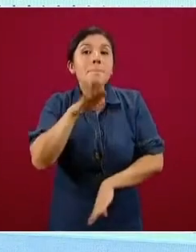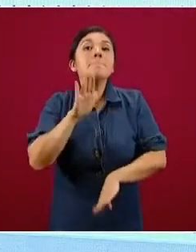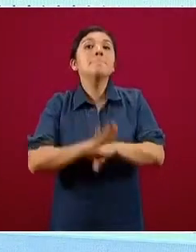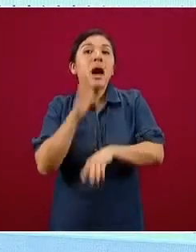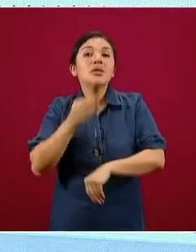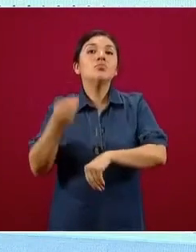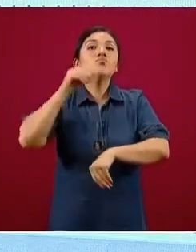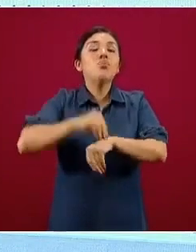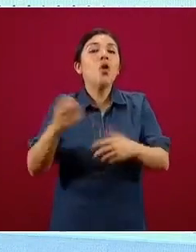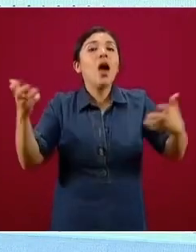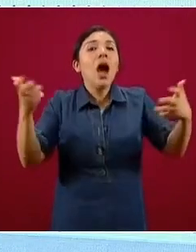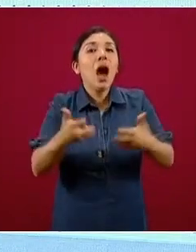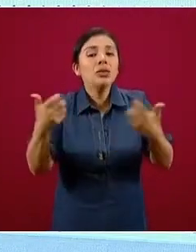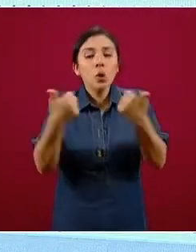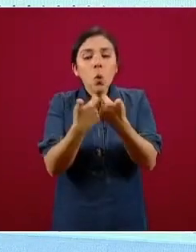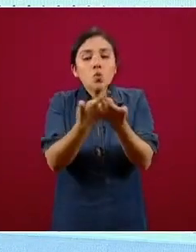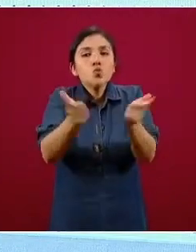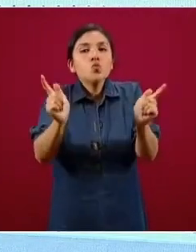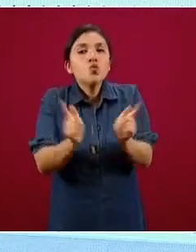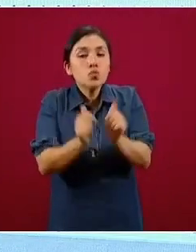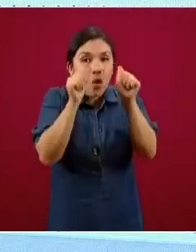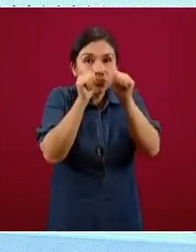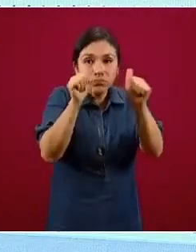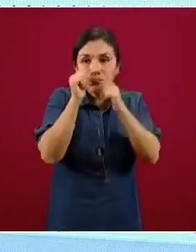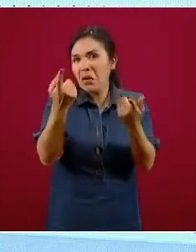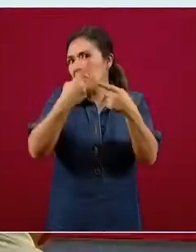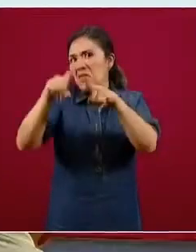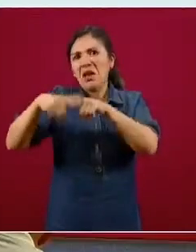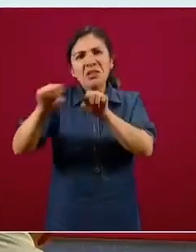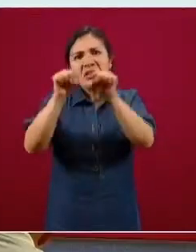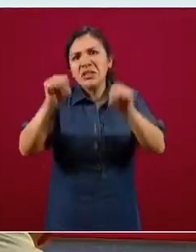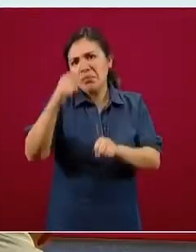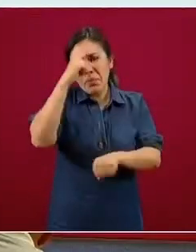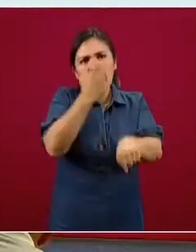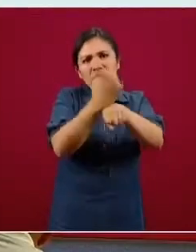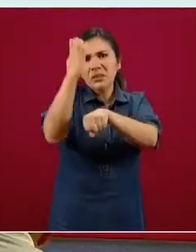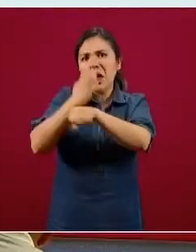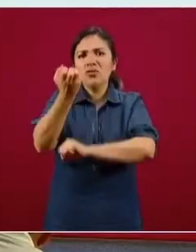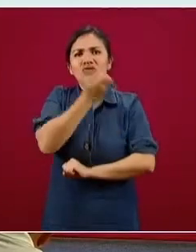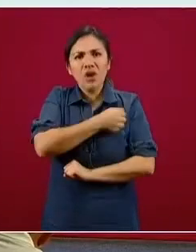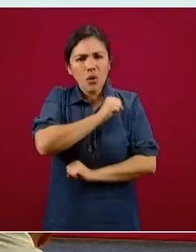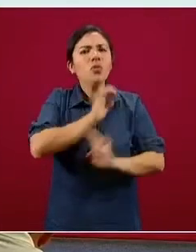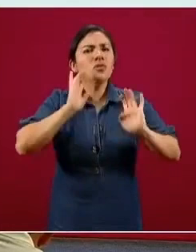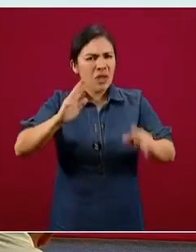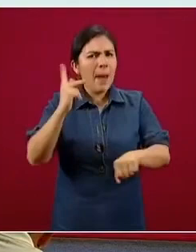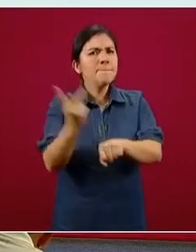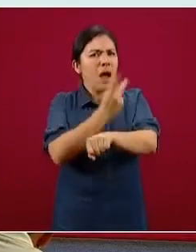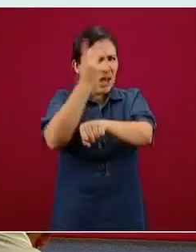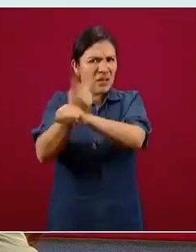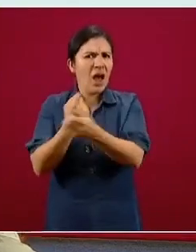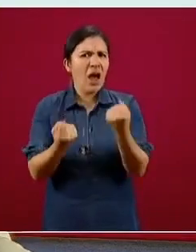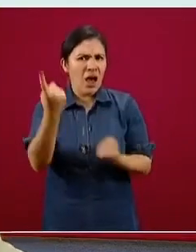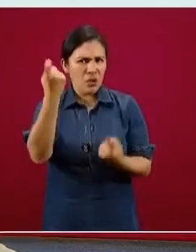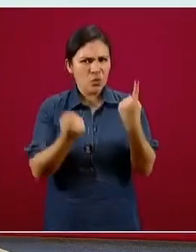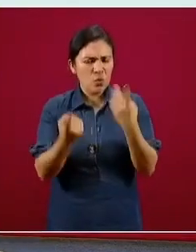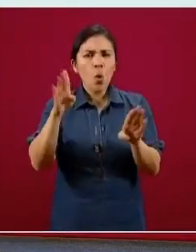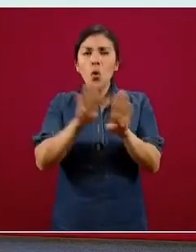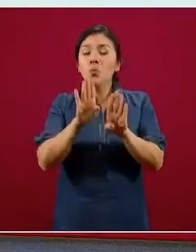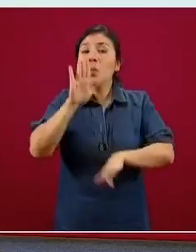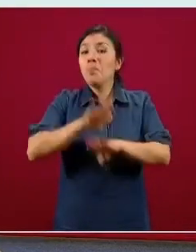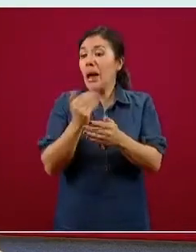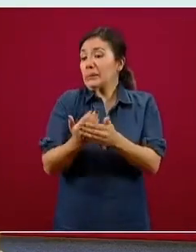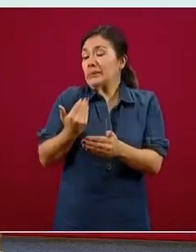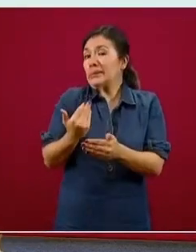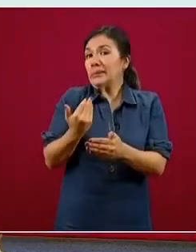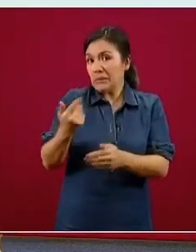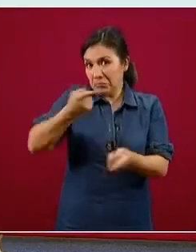agregando acciones comunitarias. En varios sistemas estatales de salud esto ya ocurre y el caso más